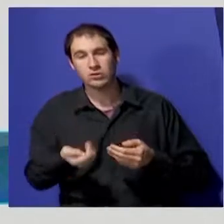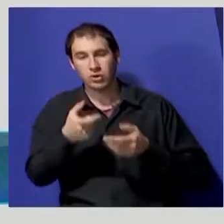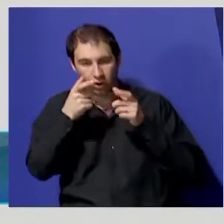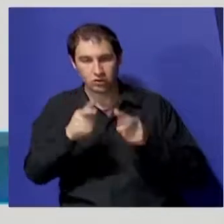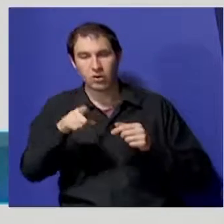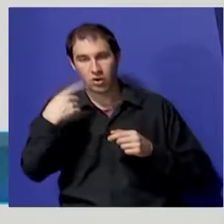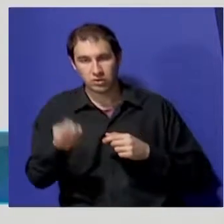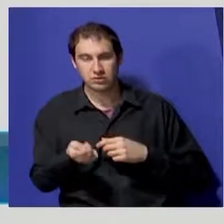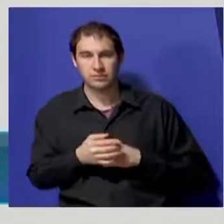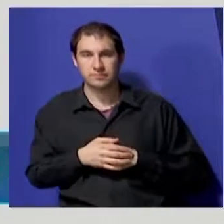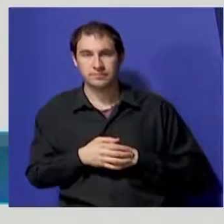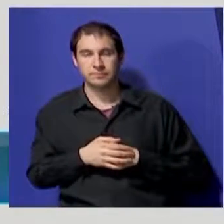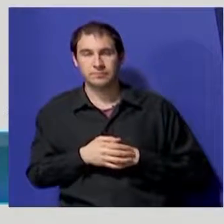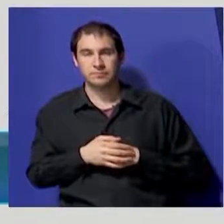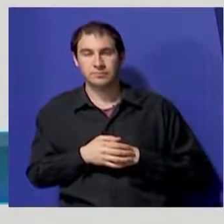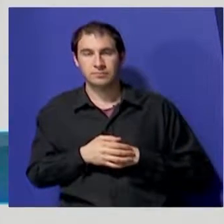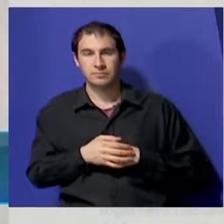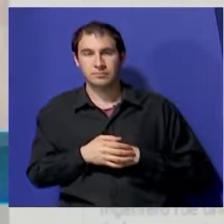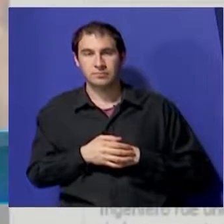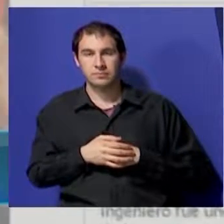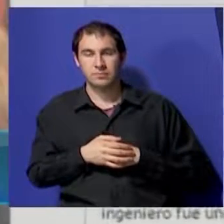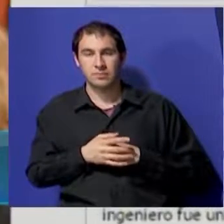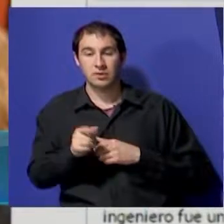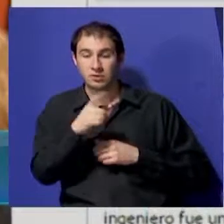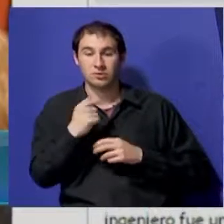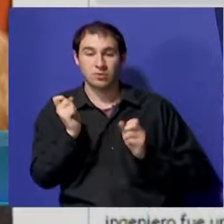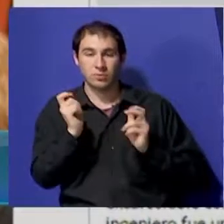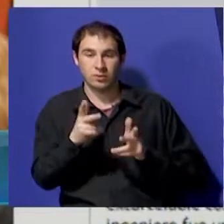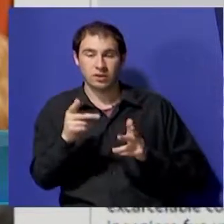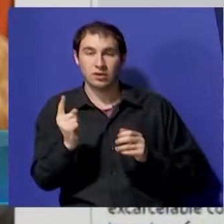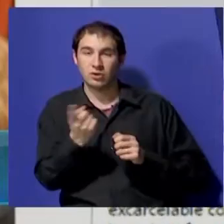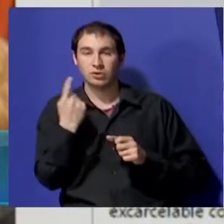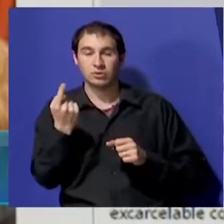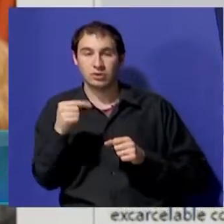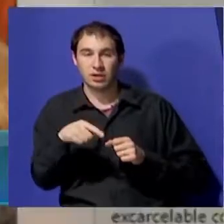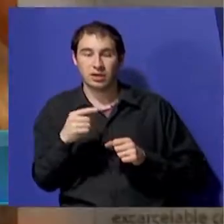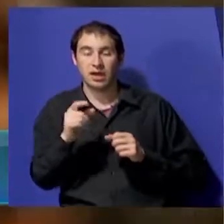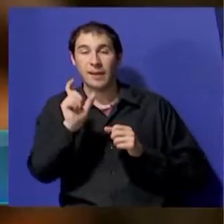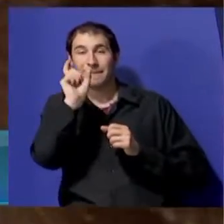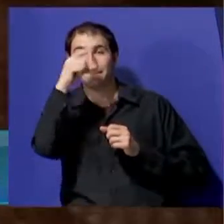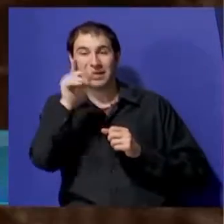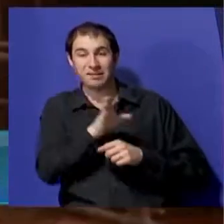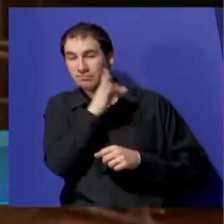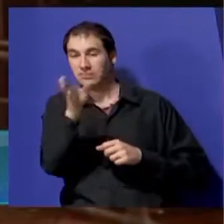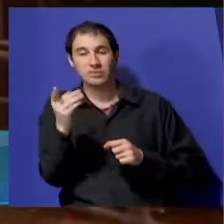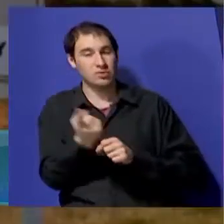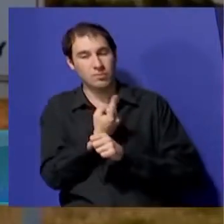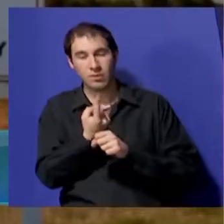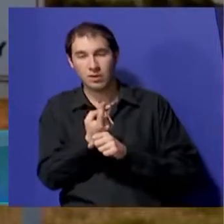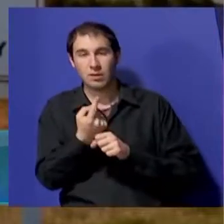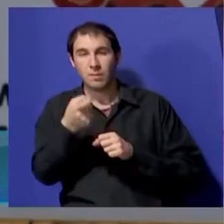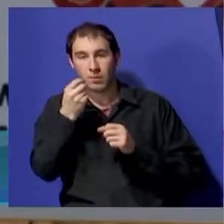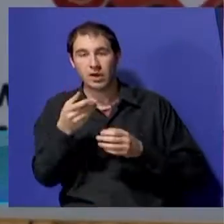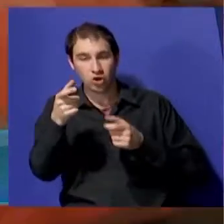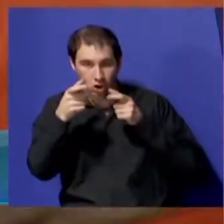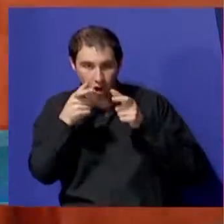monitoreo. Hay que decir que nosotros no podemos subir a la mina Veladero, ¿sí? O sea, no es un control